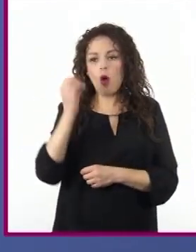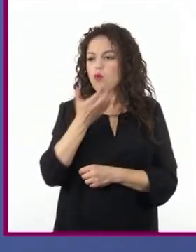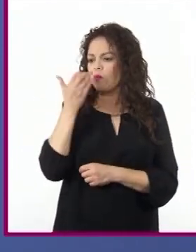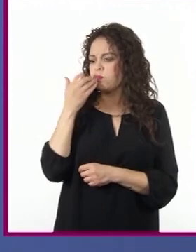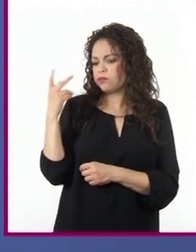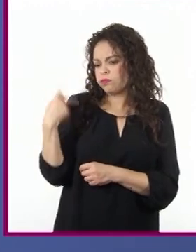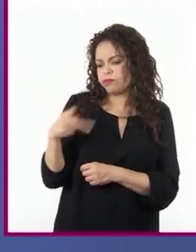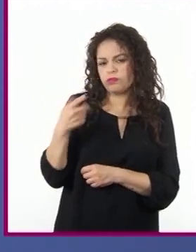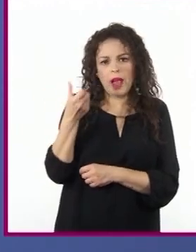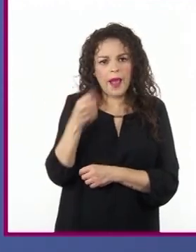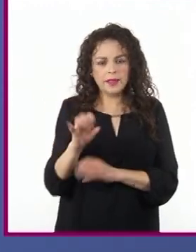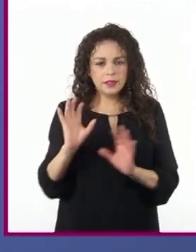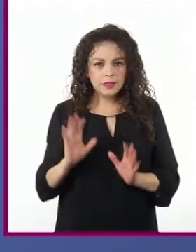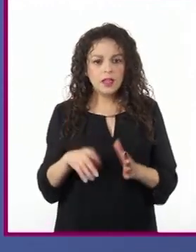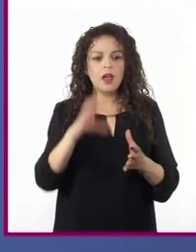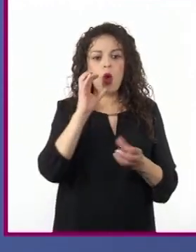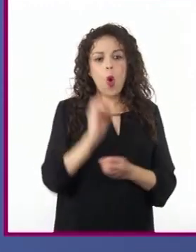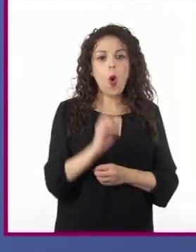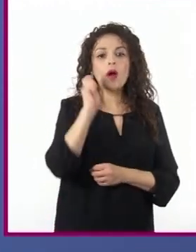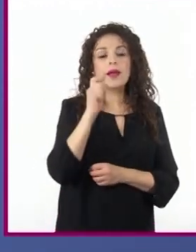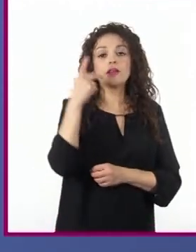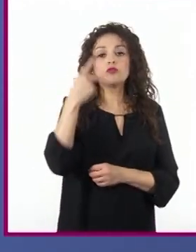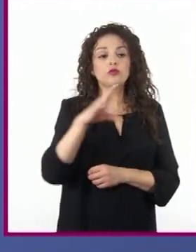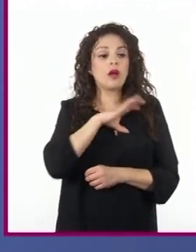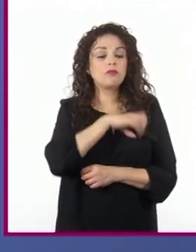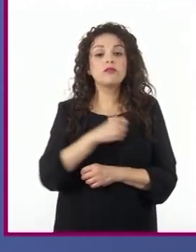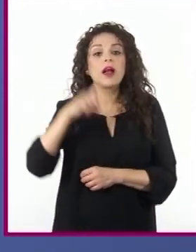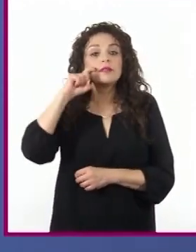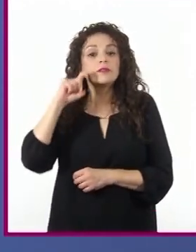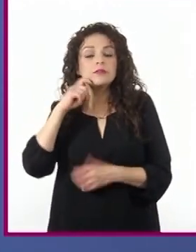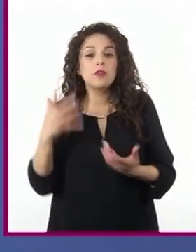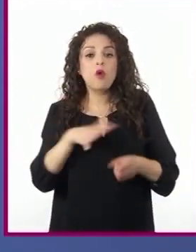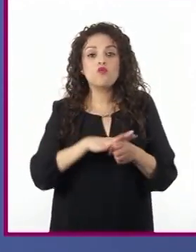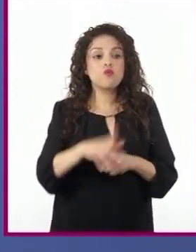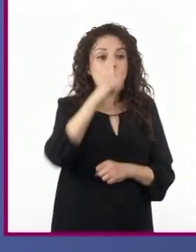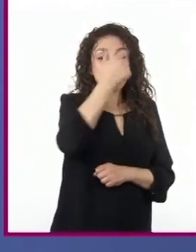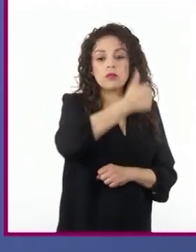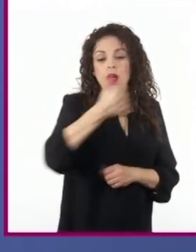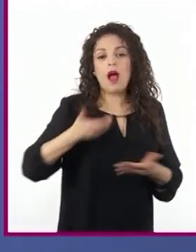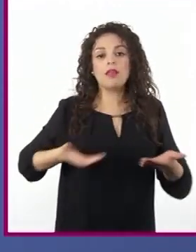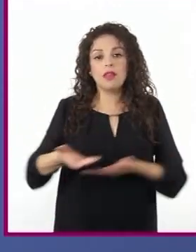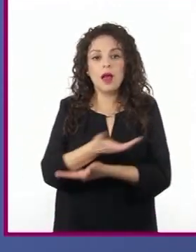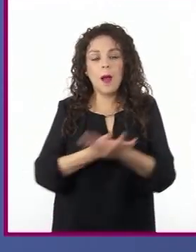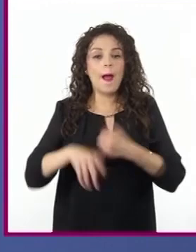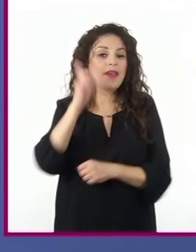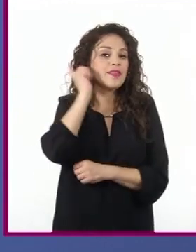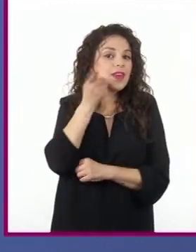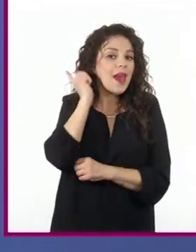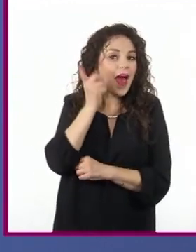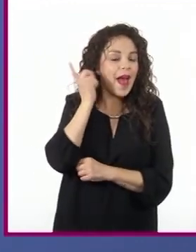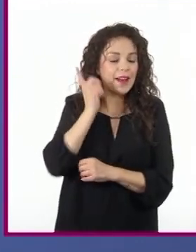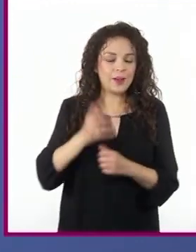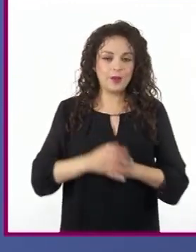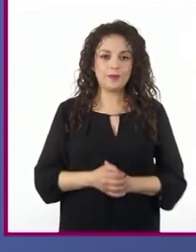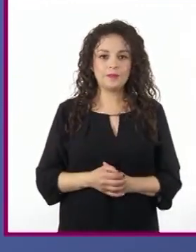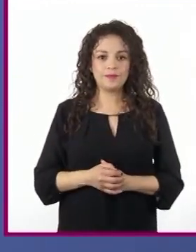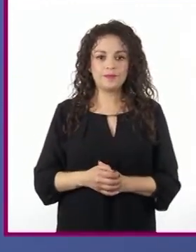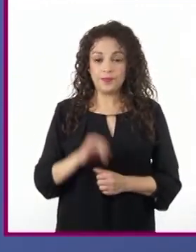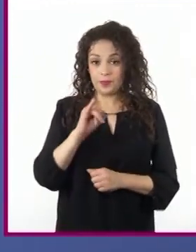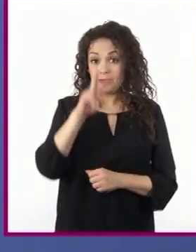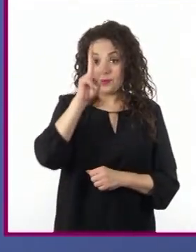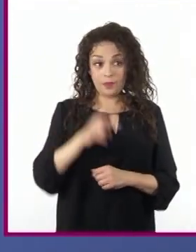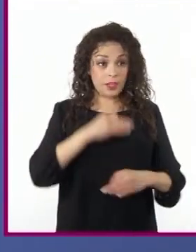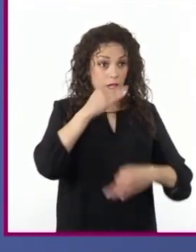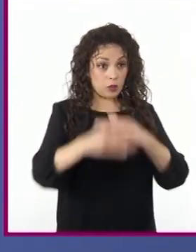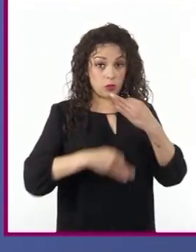sexuales que forman la identidad de cada una de las personas con las que convivimos a diario. Si bien es cierto que todas y